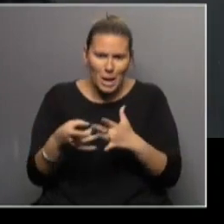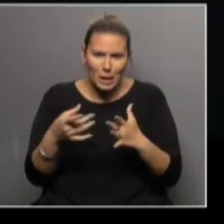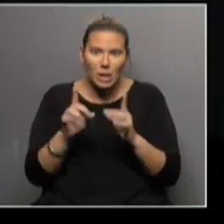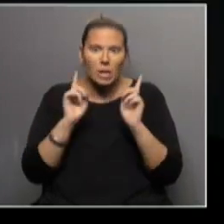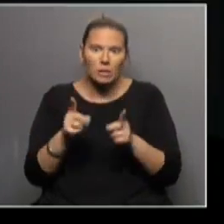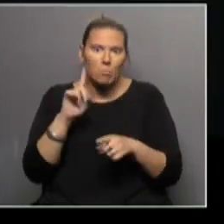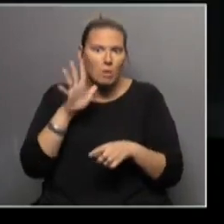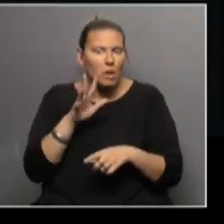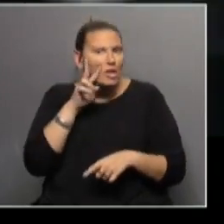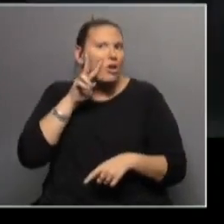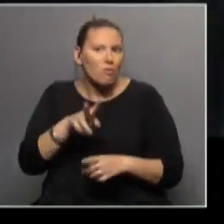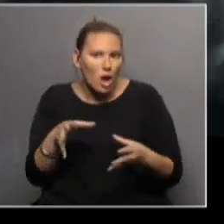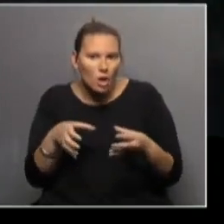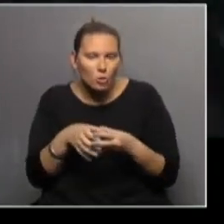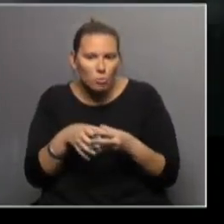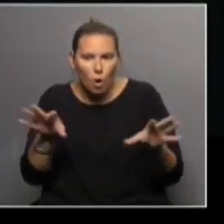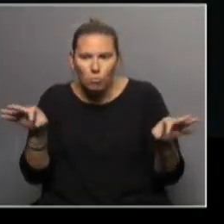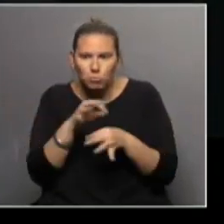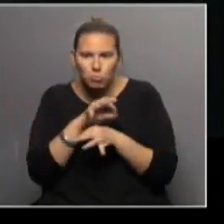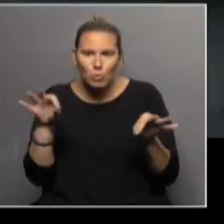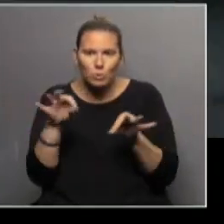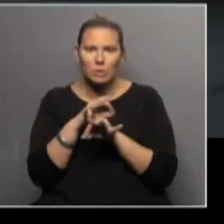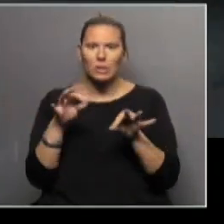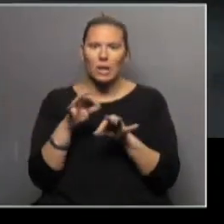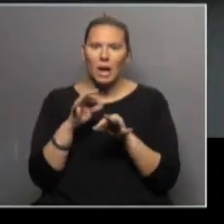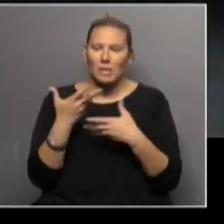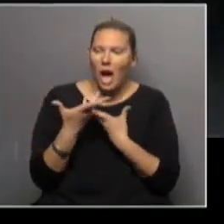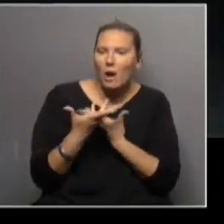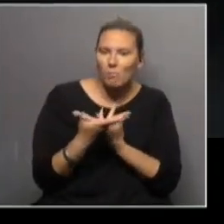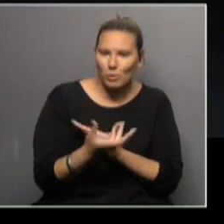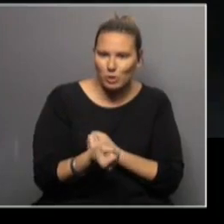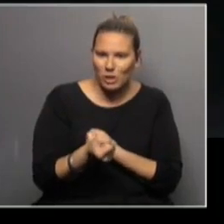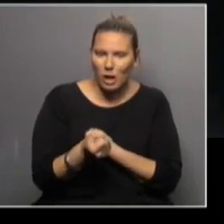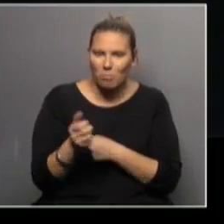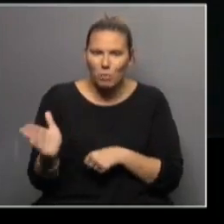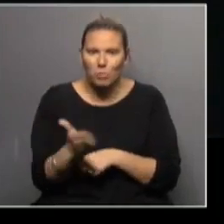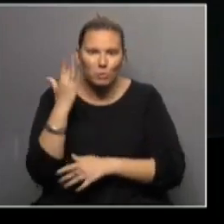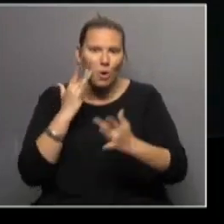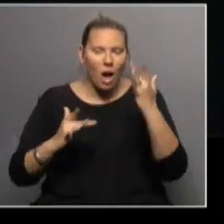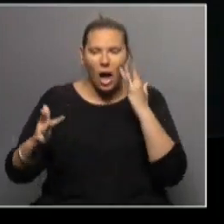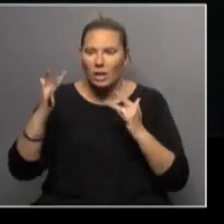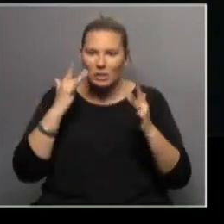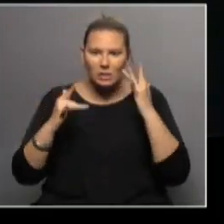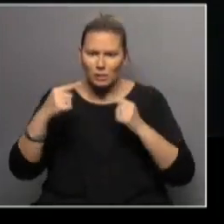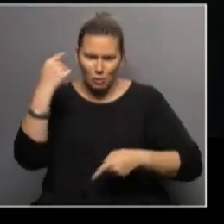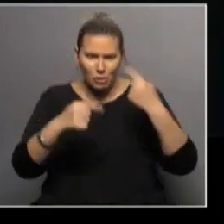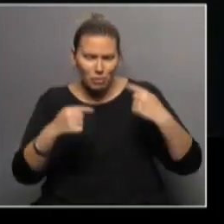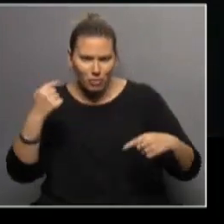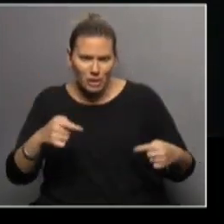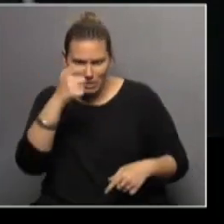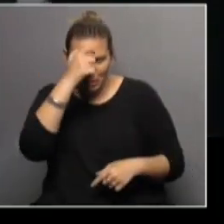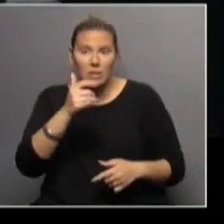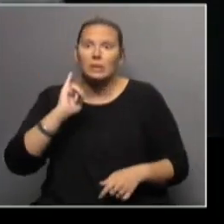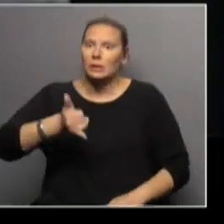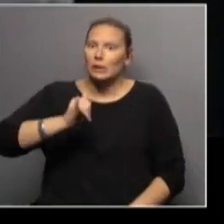ser terrible satisfacción para la banda, ver que la música está tan arropada para un producto artístico multidisciplinario de ese nivel, ¿no?